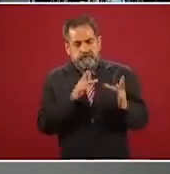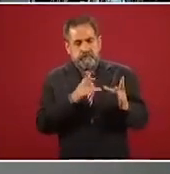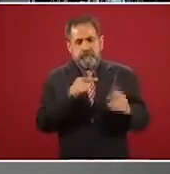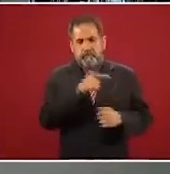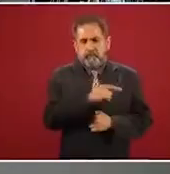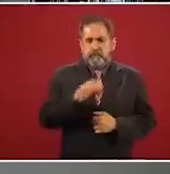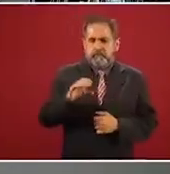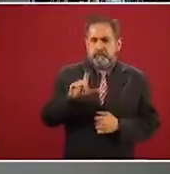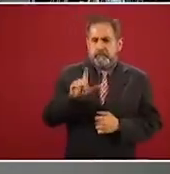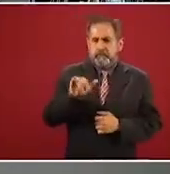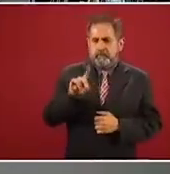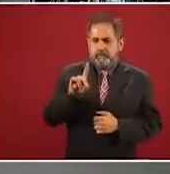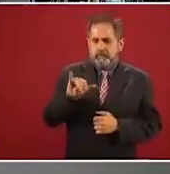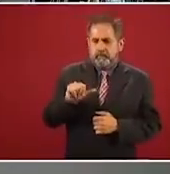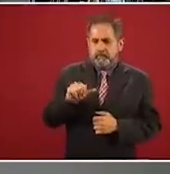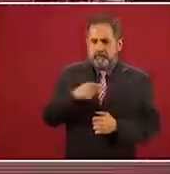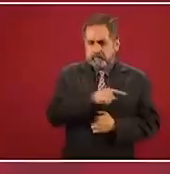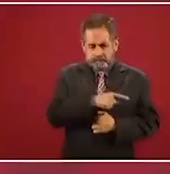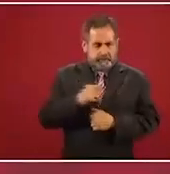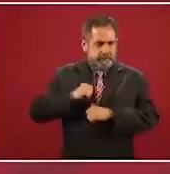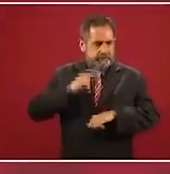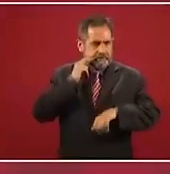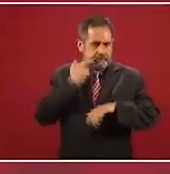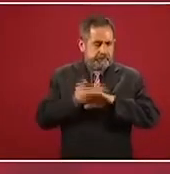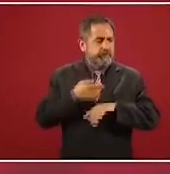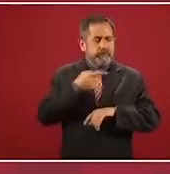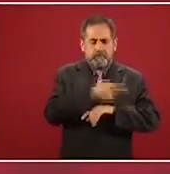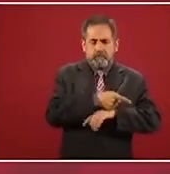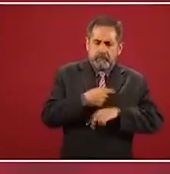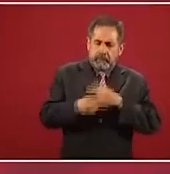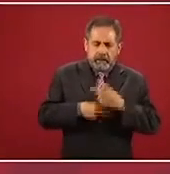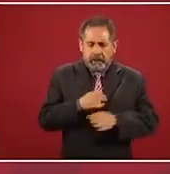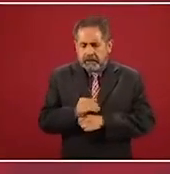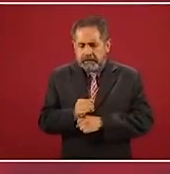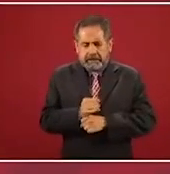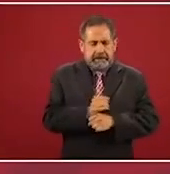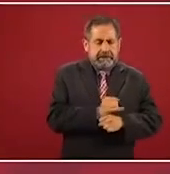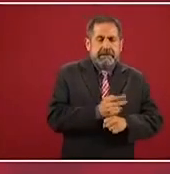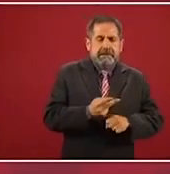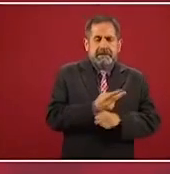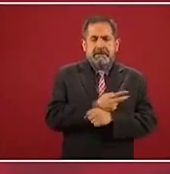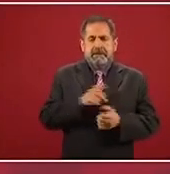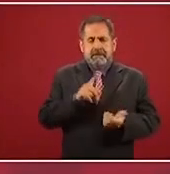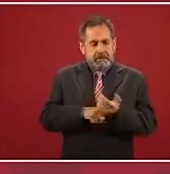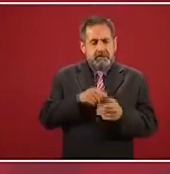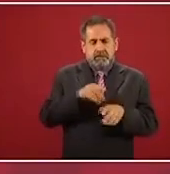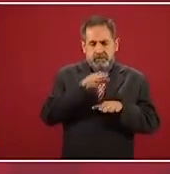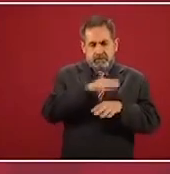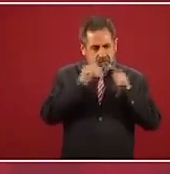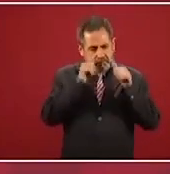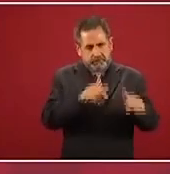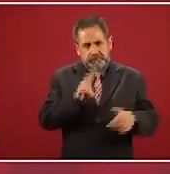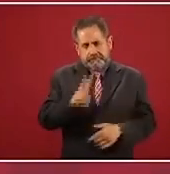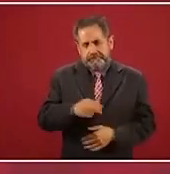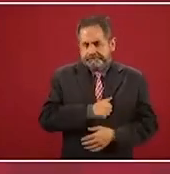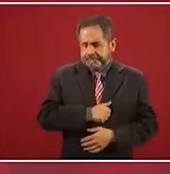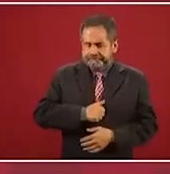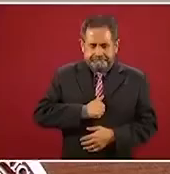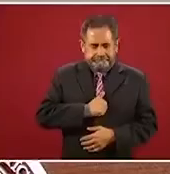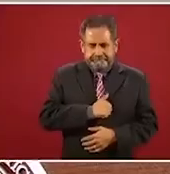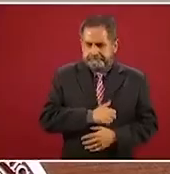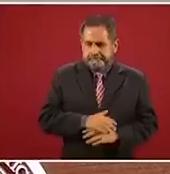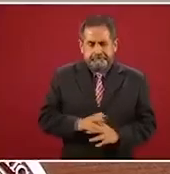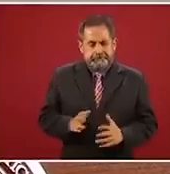Sheinbaum, a cargo de la investigación sobre este caso lamentable